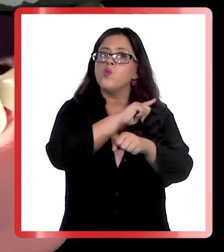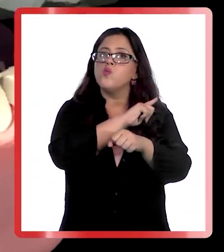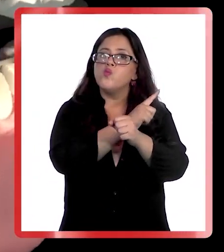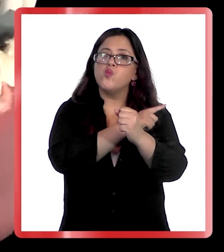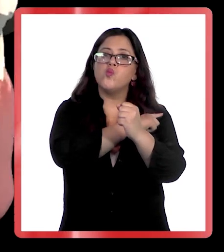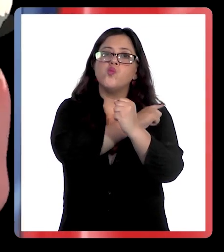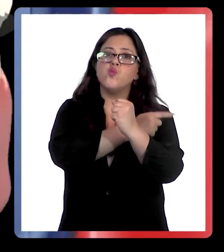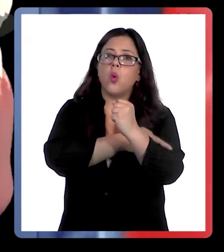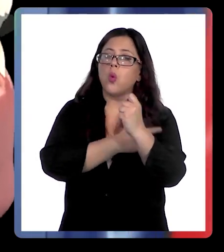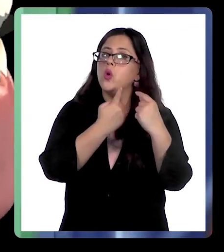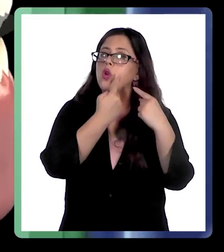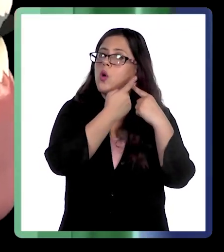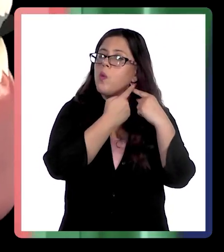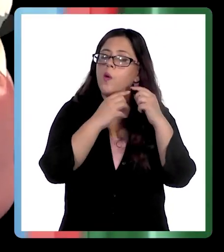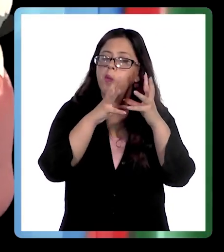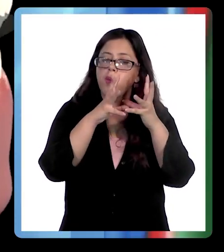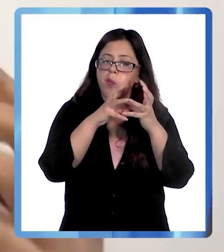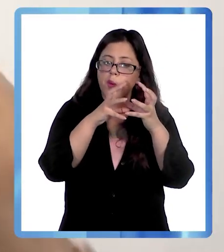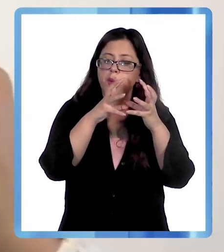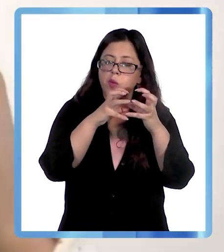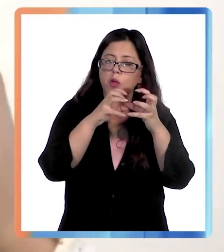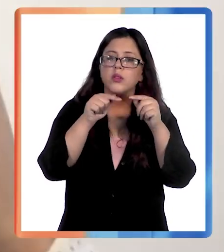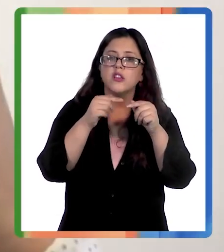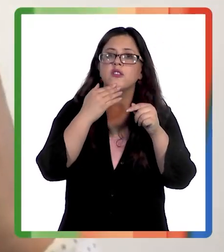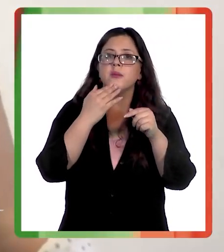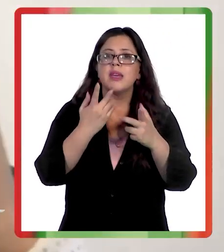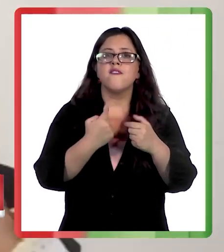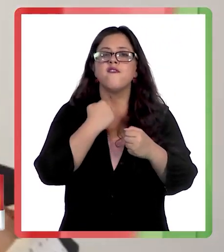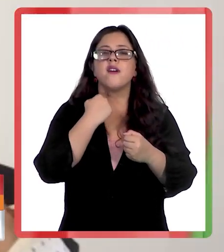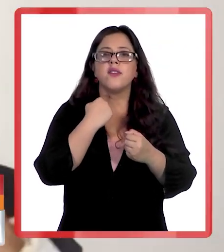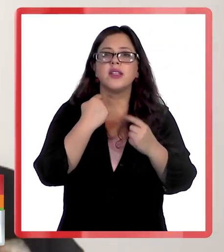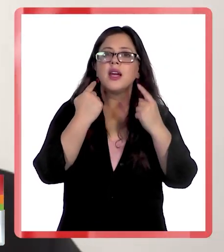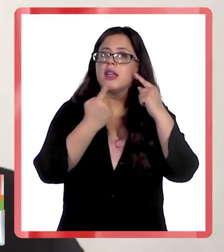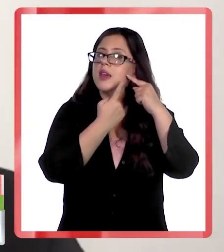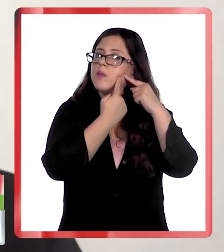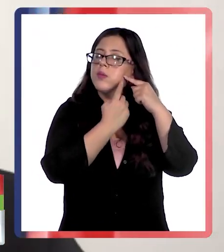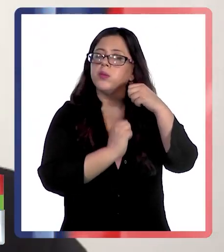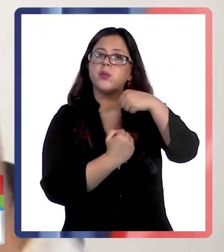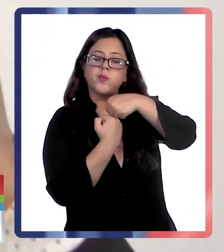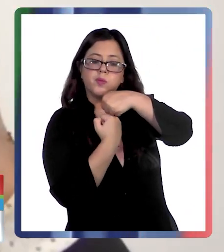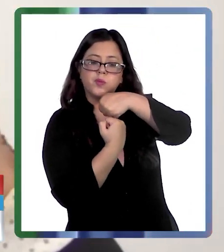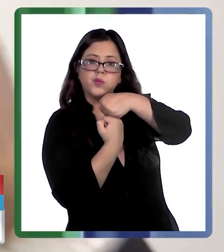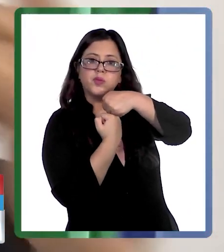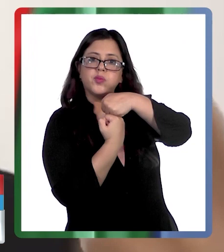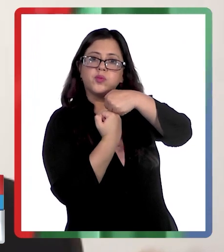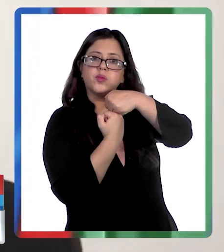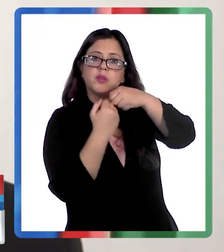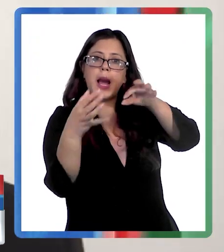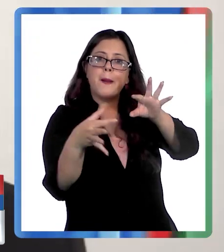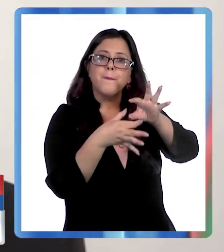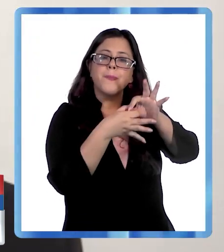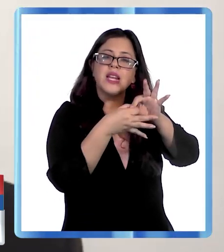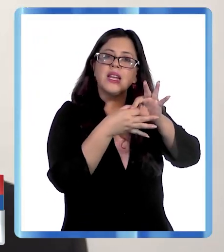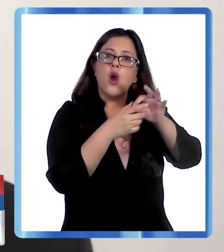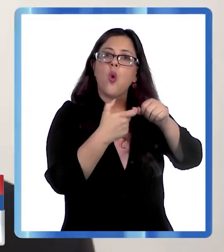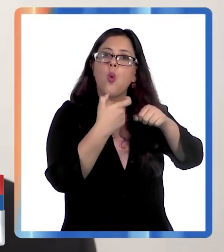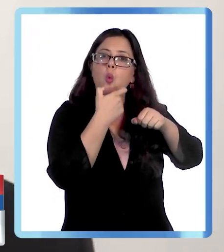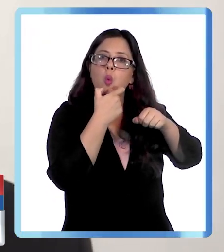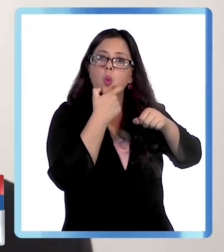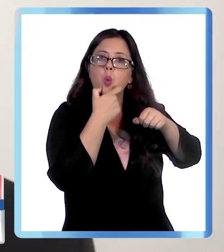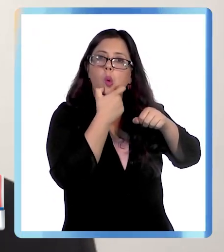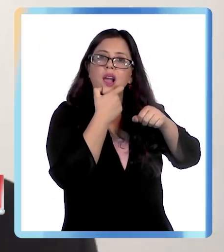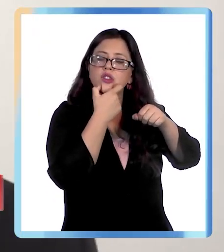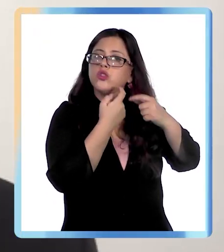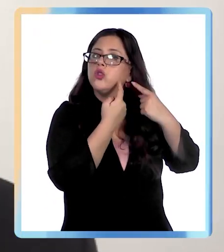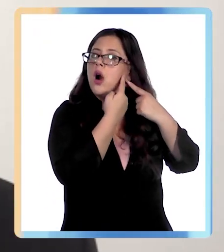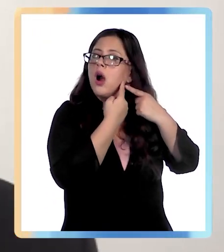fijas los músculos masticadores y todo eso va afectar a mi articulación de la mandíbula con el cráneo entonces hay todo un